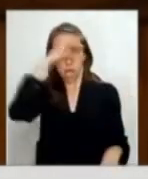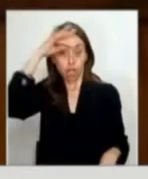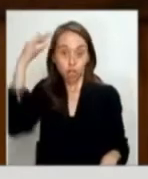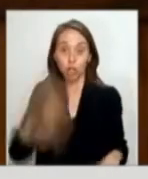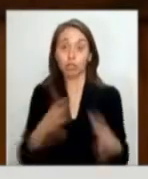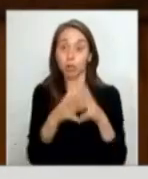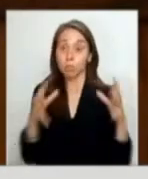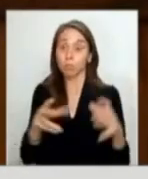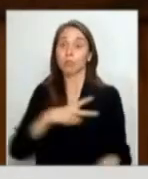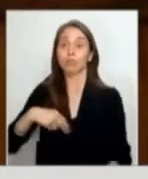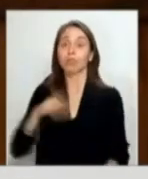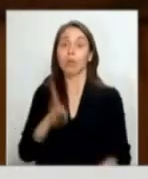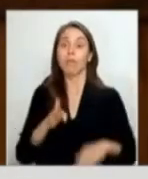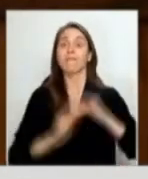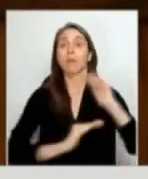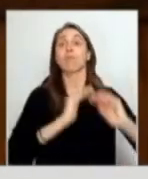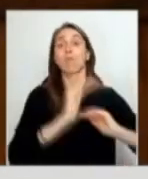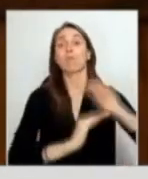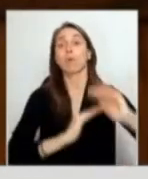cuidarla.